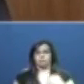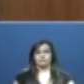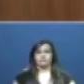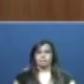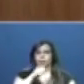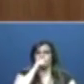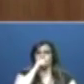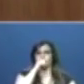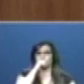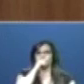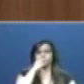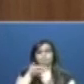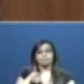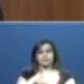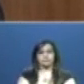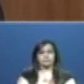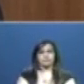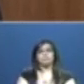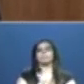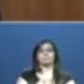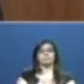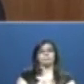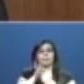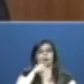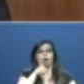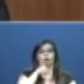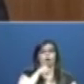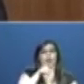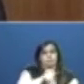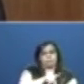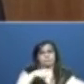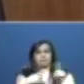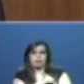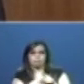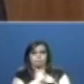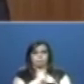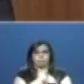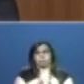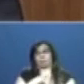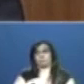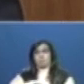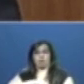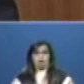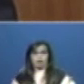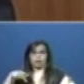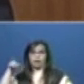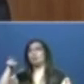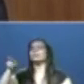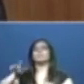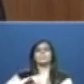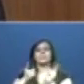se trataría de un comportamiento menos negativo que el del conjunto de la economía española que tuvo una variación del